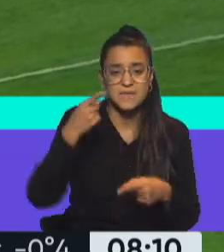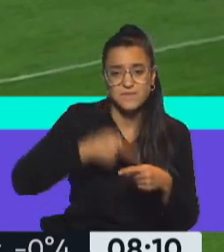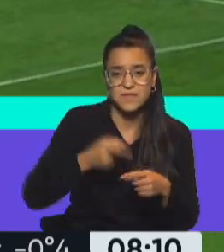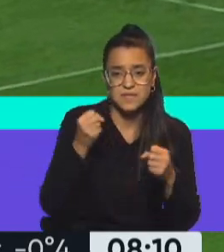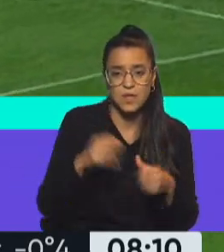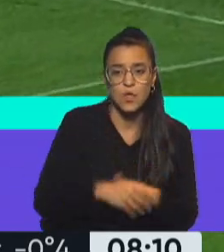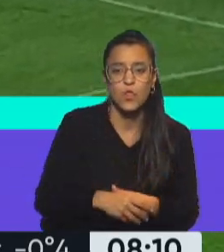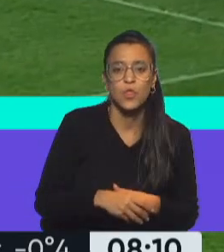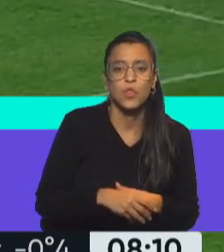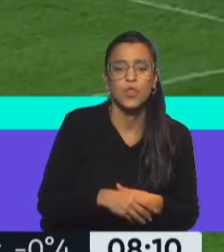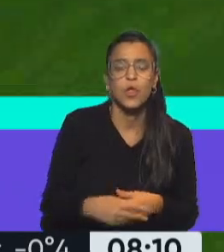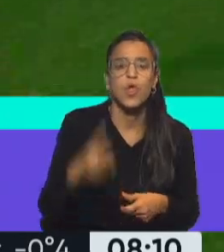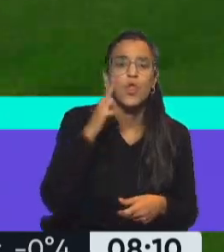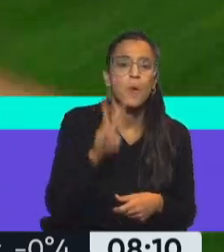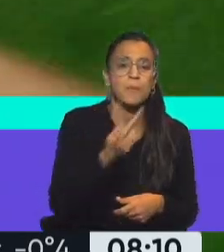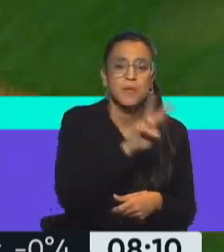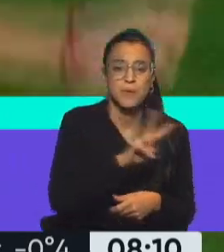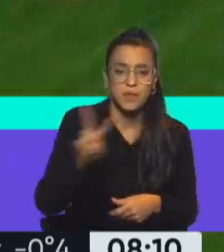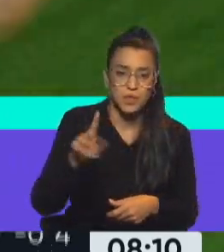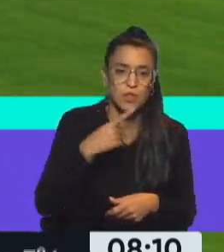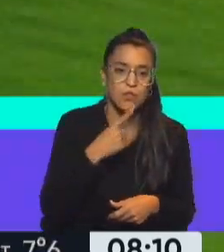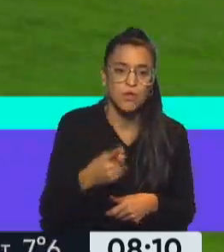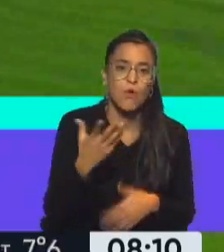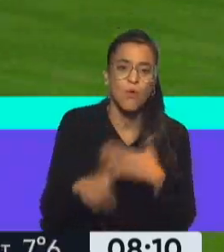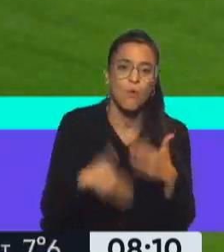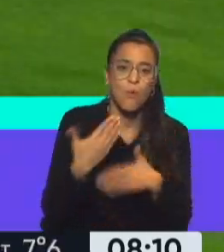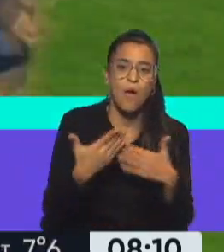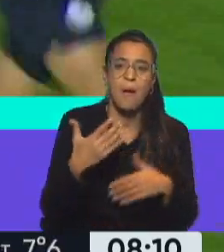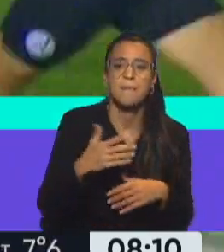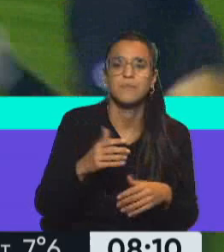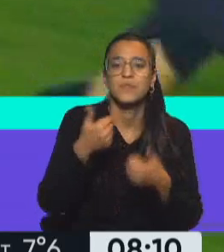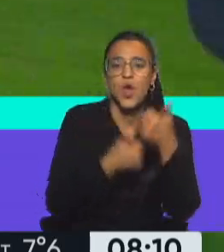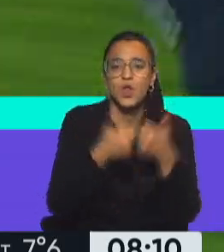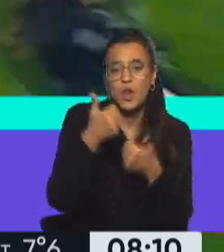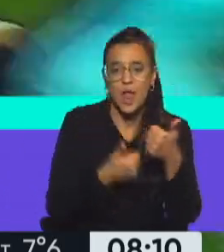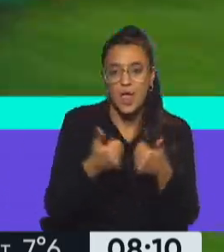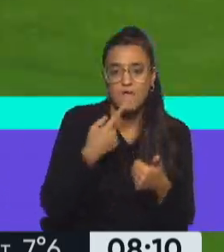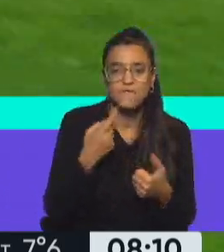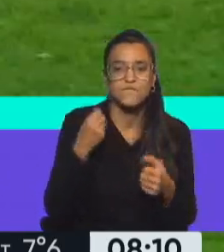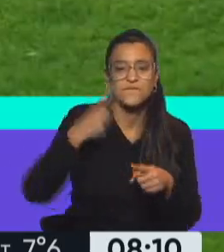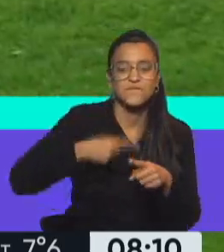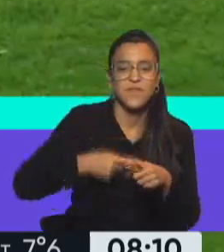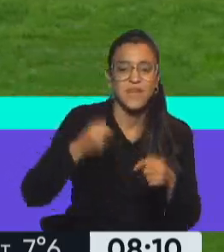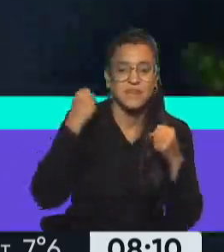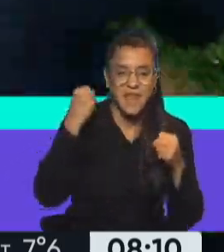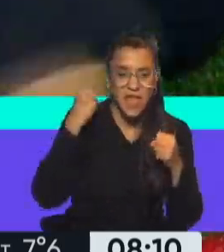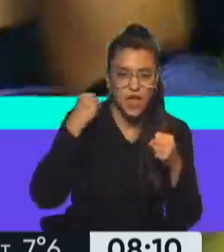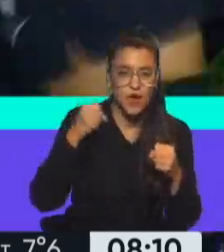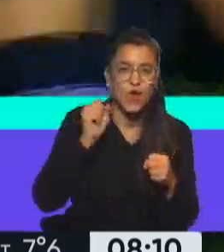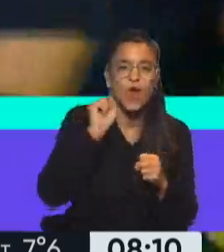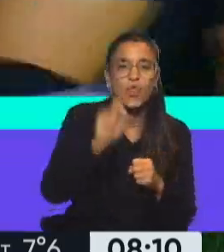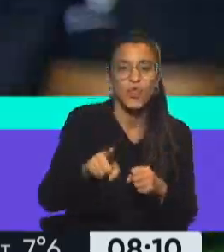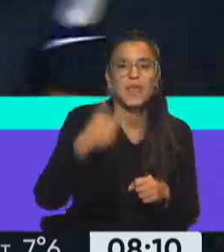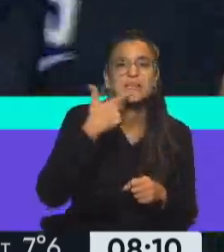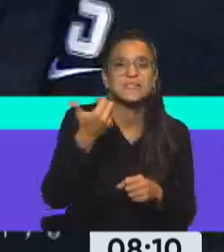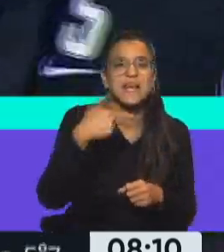El 2022 las encontrará jugando el máximo torneo a nivel continental. El festejo, sí, el festejo interminable de ellas, de